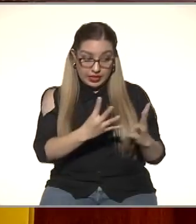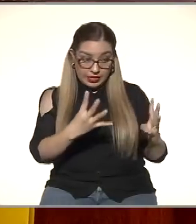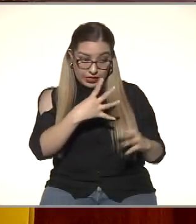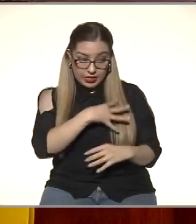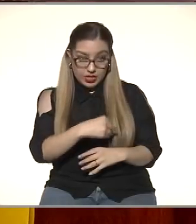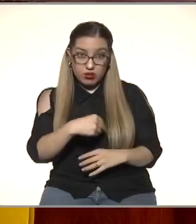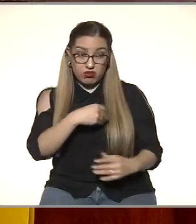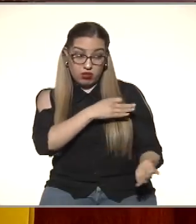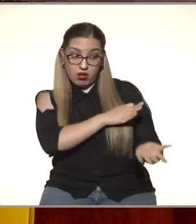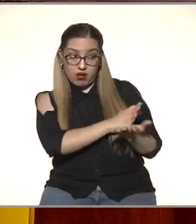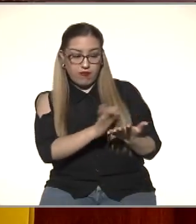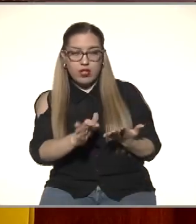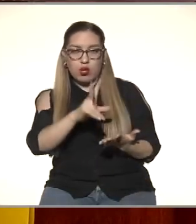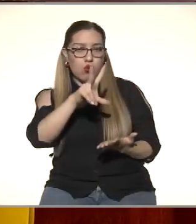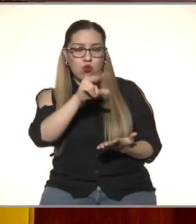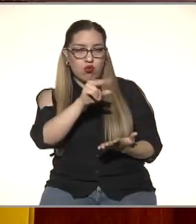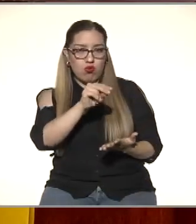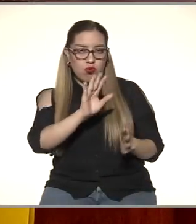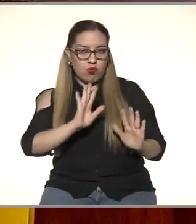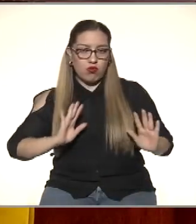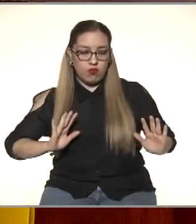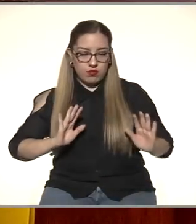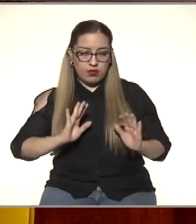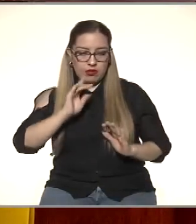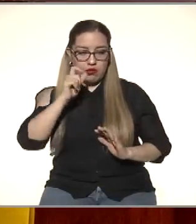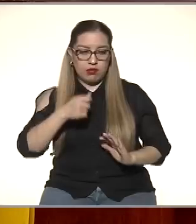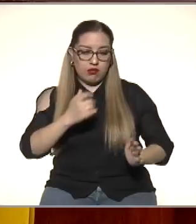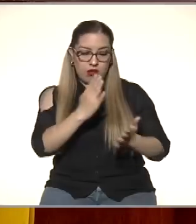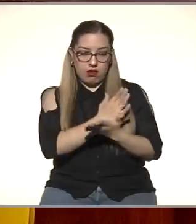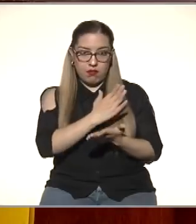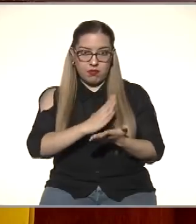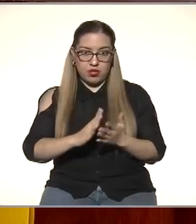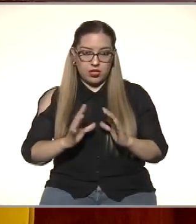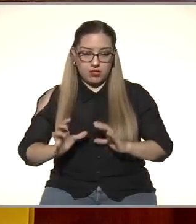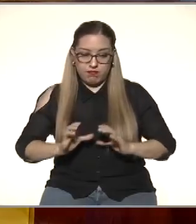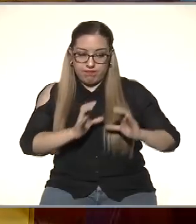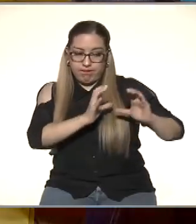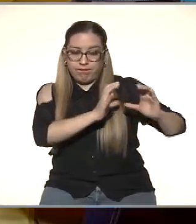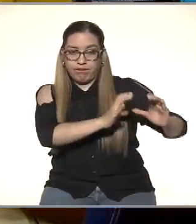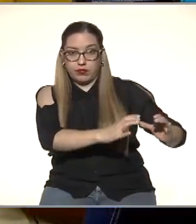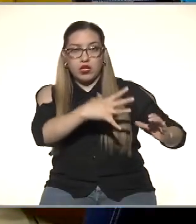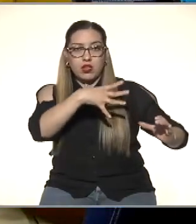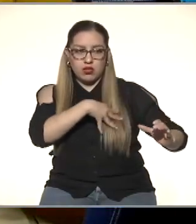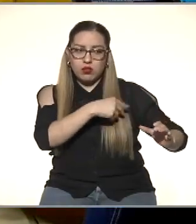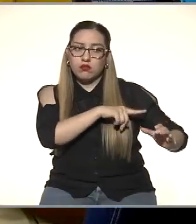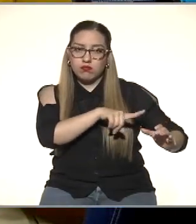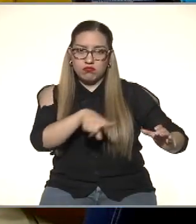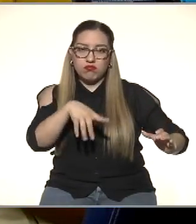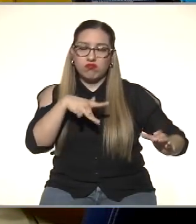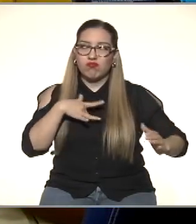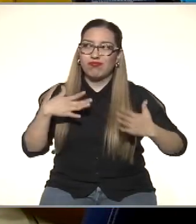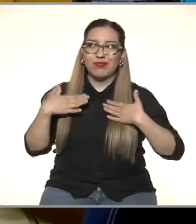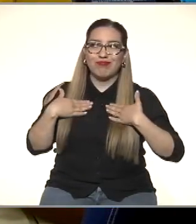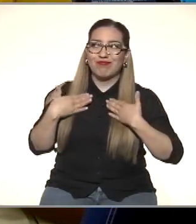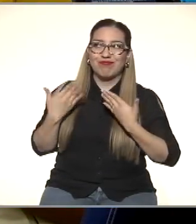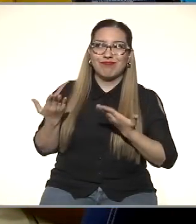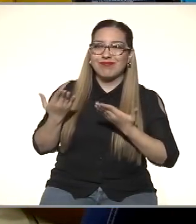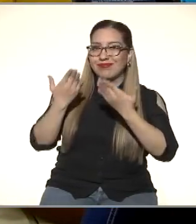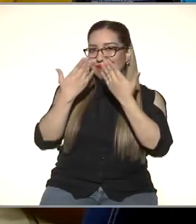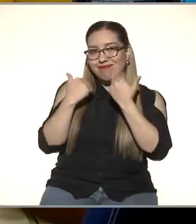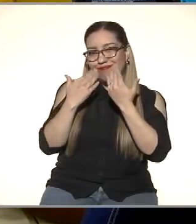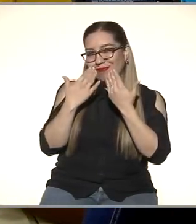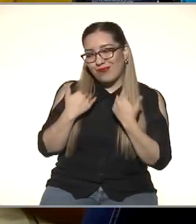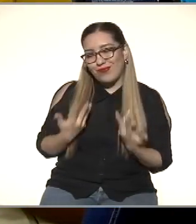estoy totalmente de acuerdo en lo que decía Olivia de separar y de quitarlos de en medio, los hijos también tienen una pérdida de confianza. Entonces, en